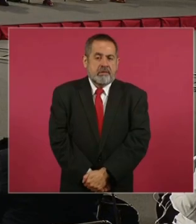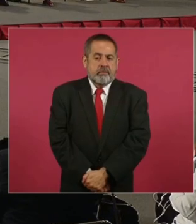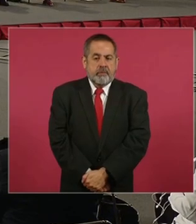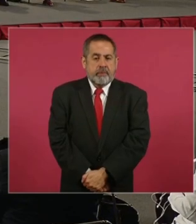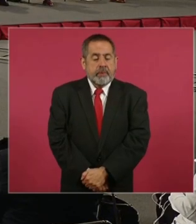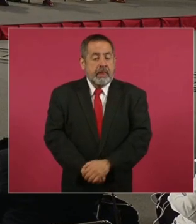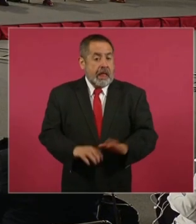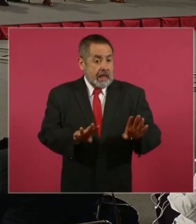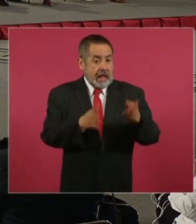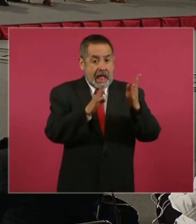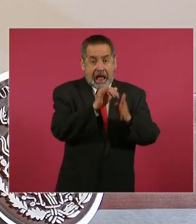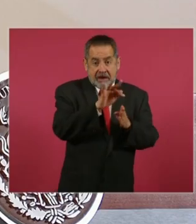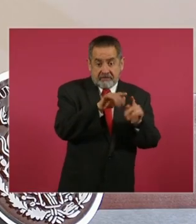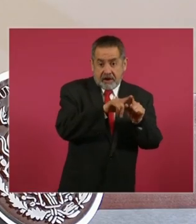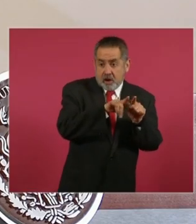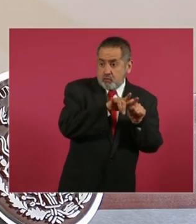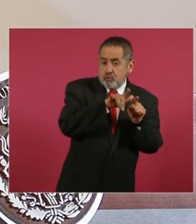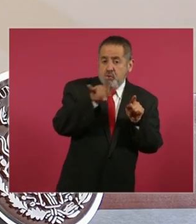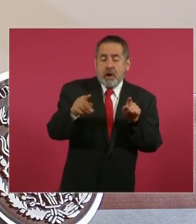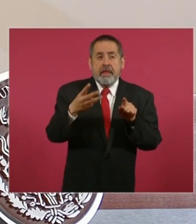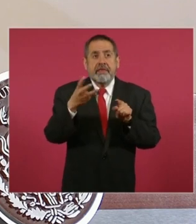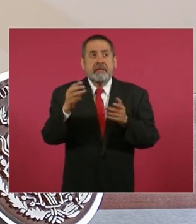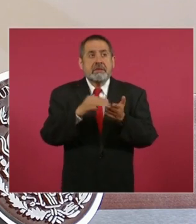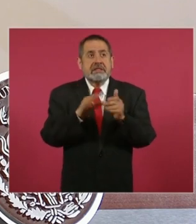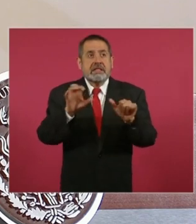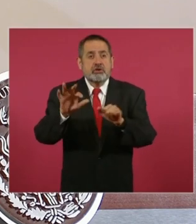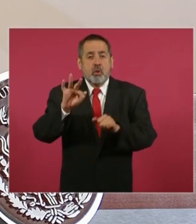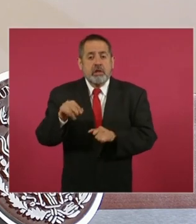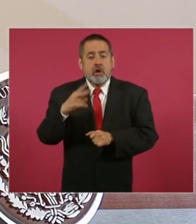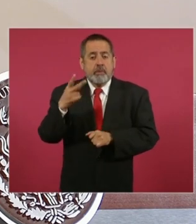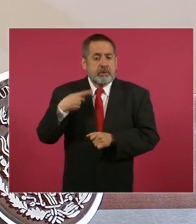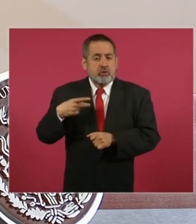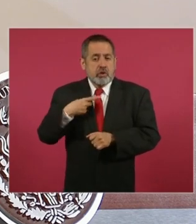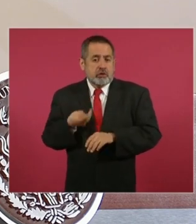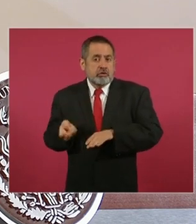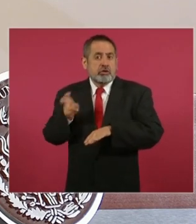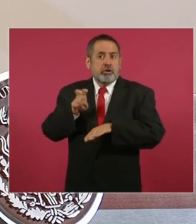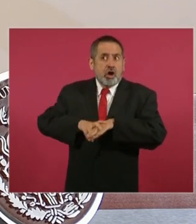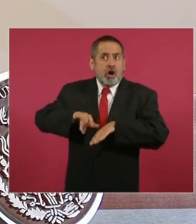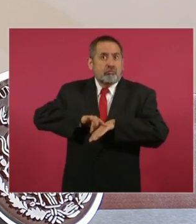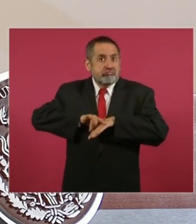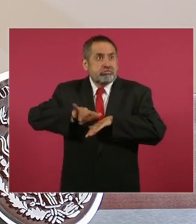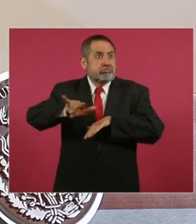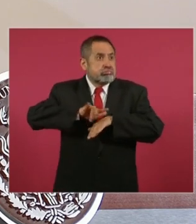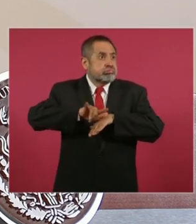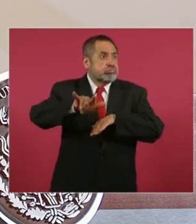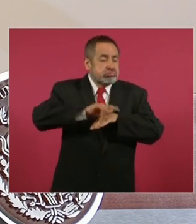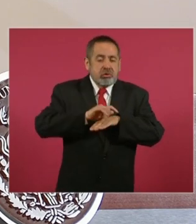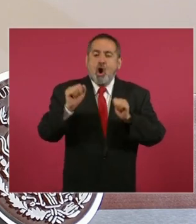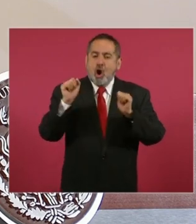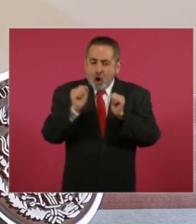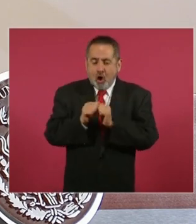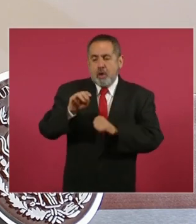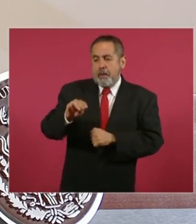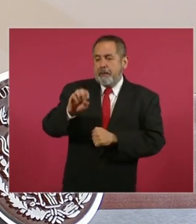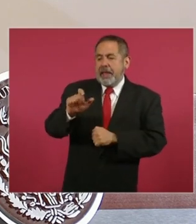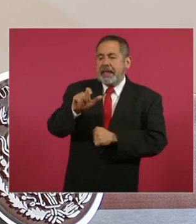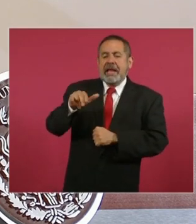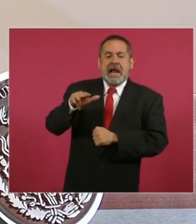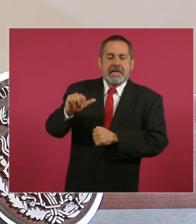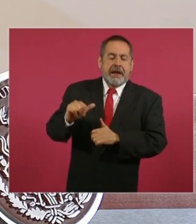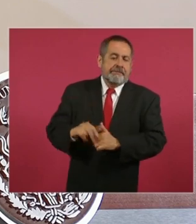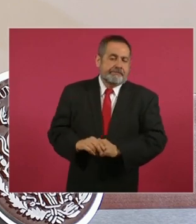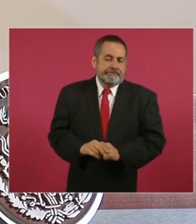3.652 viajeros de Mexicana. La siguiente, por favor. Entre los destinos que tienen una mayor proyección